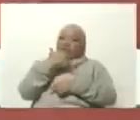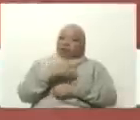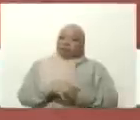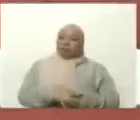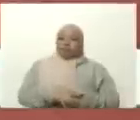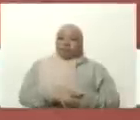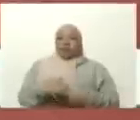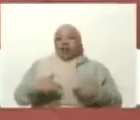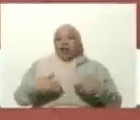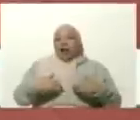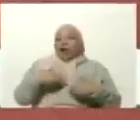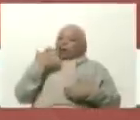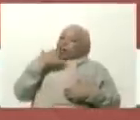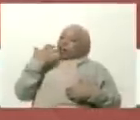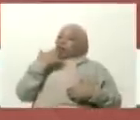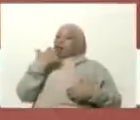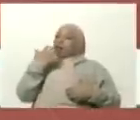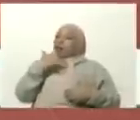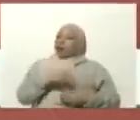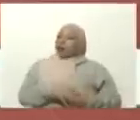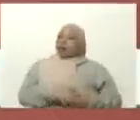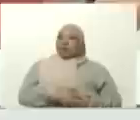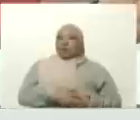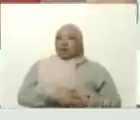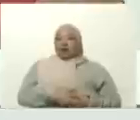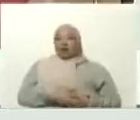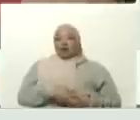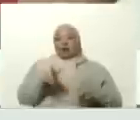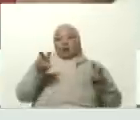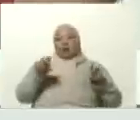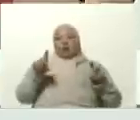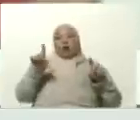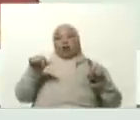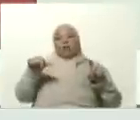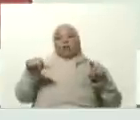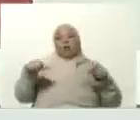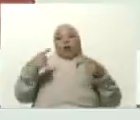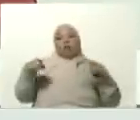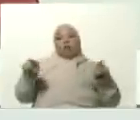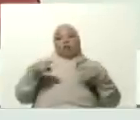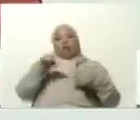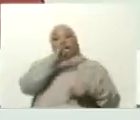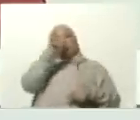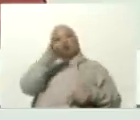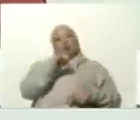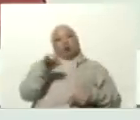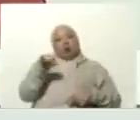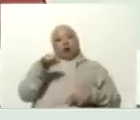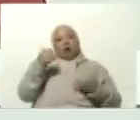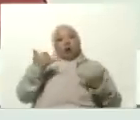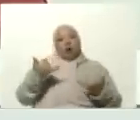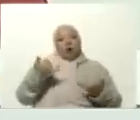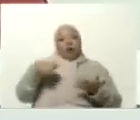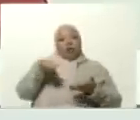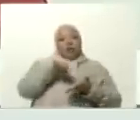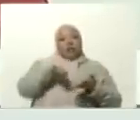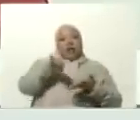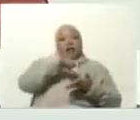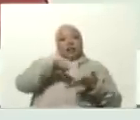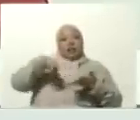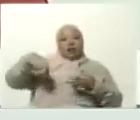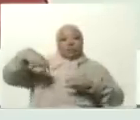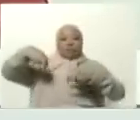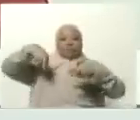Termina el récord Guinness, recientemente fue el de la gaita, ahora el de salsa casino,